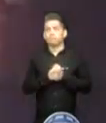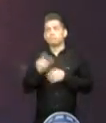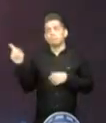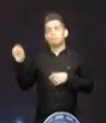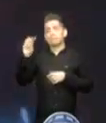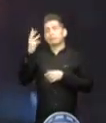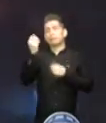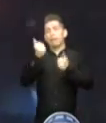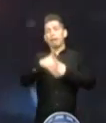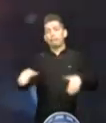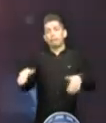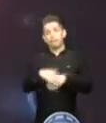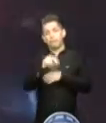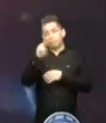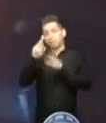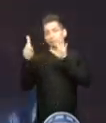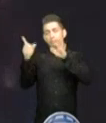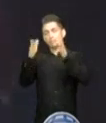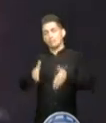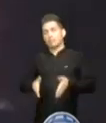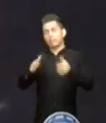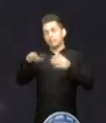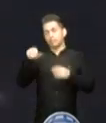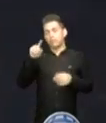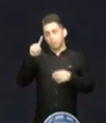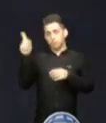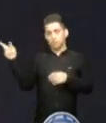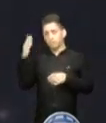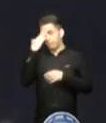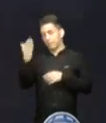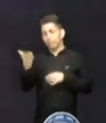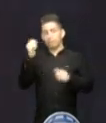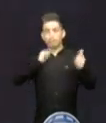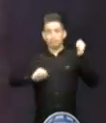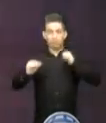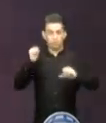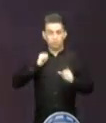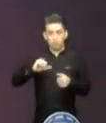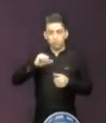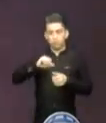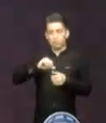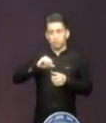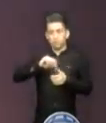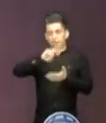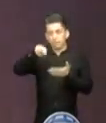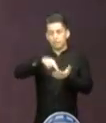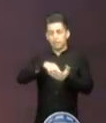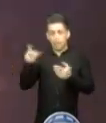26, calle de la zona 1, frente al Centro Cultural Miguel Ángel Asturias. Información de última hora en esta edición dominical de Noti7.